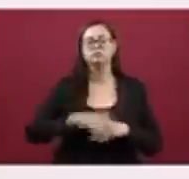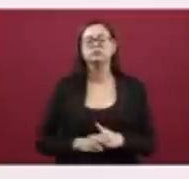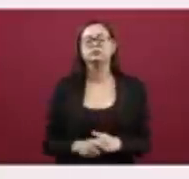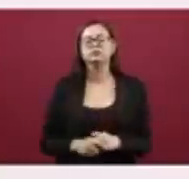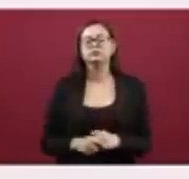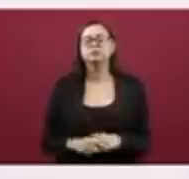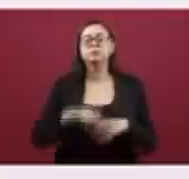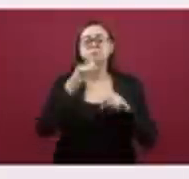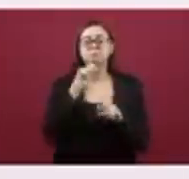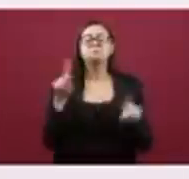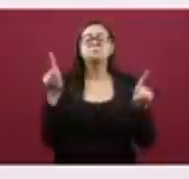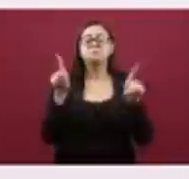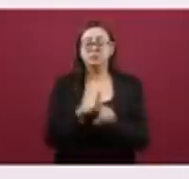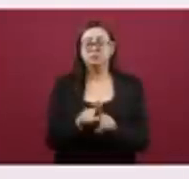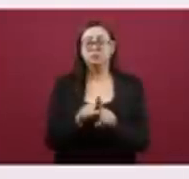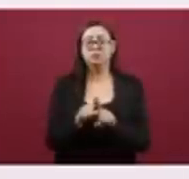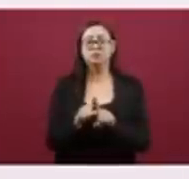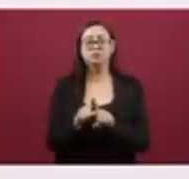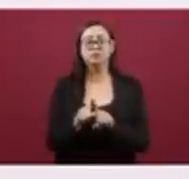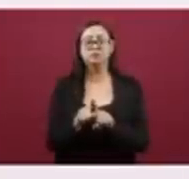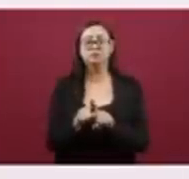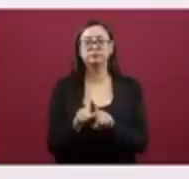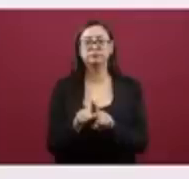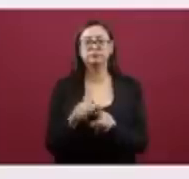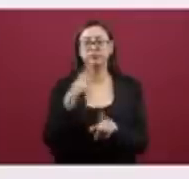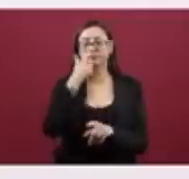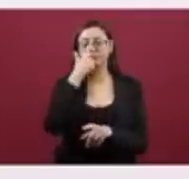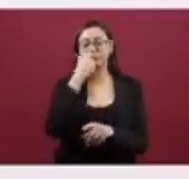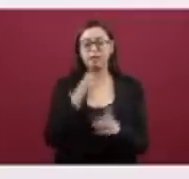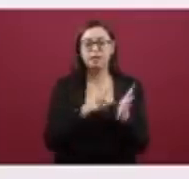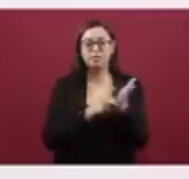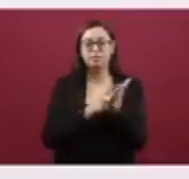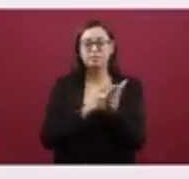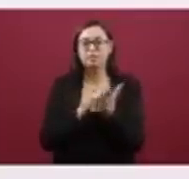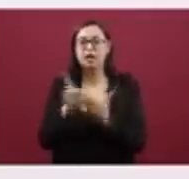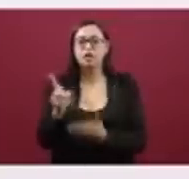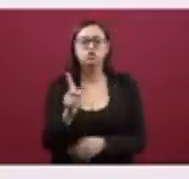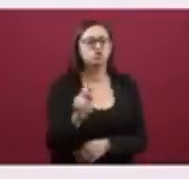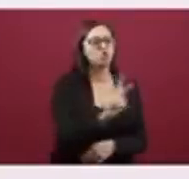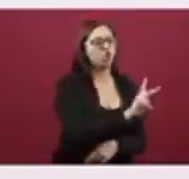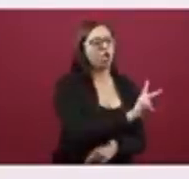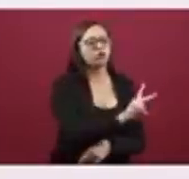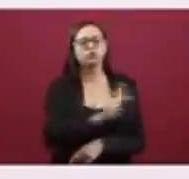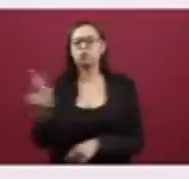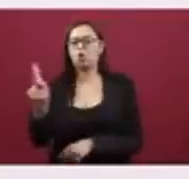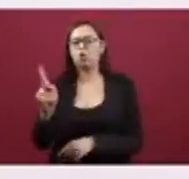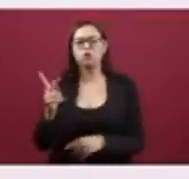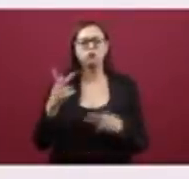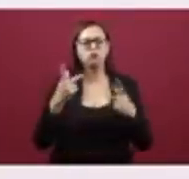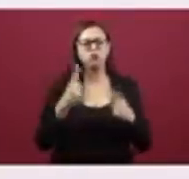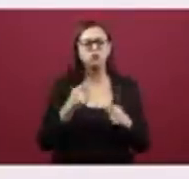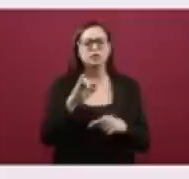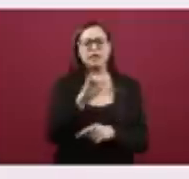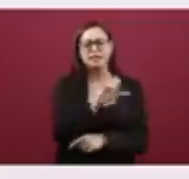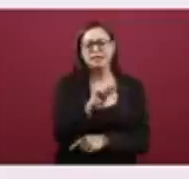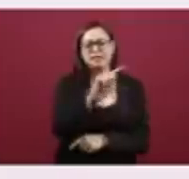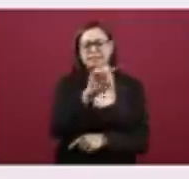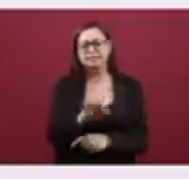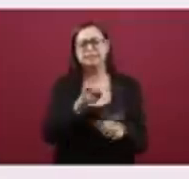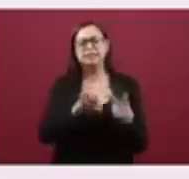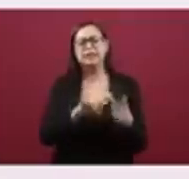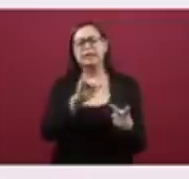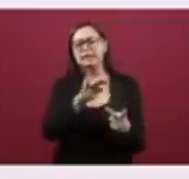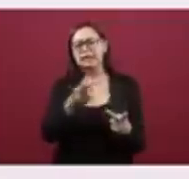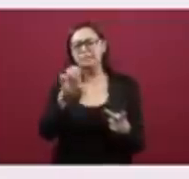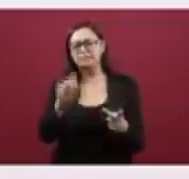este derecho se aplica de manera universal y beneficia a jubilados y pensionados del issste del seguro